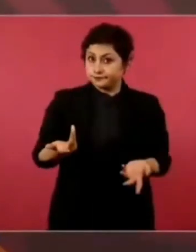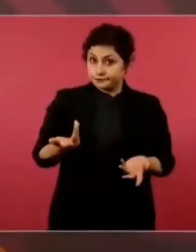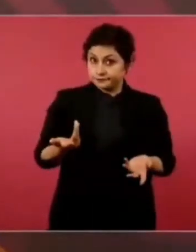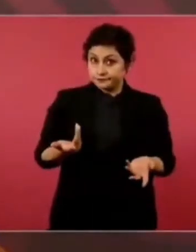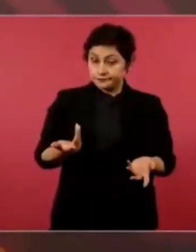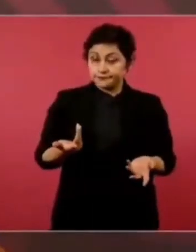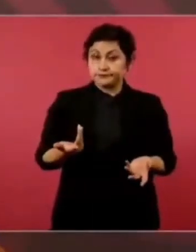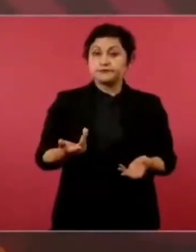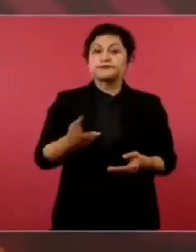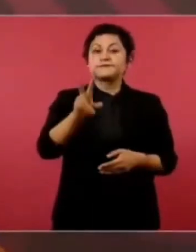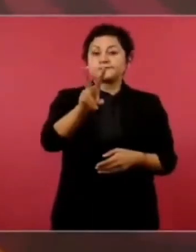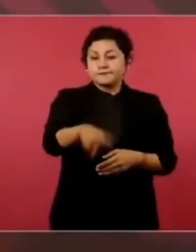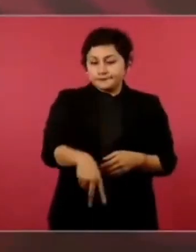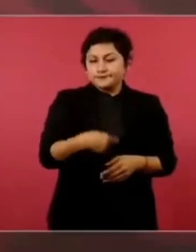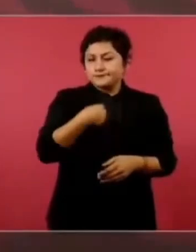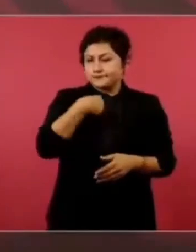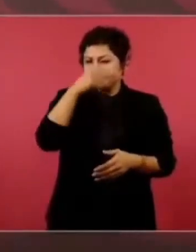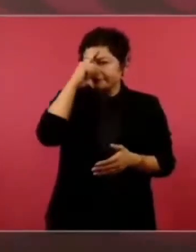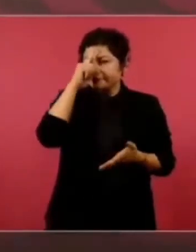los jueces